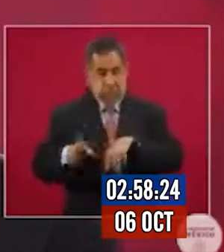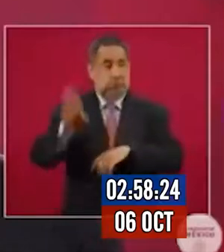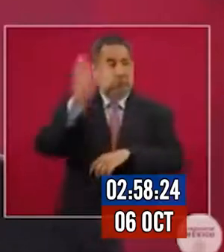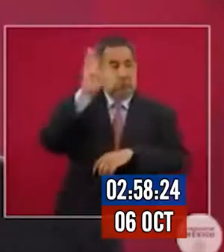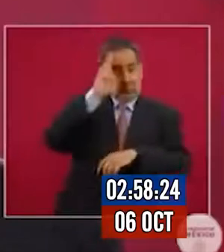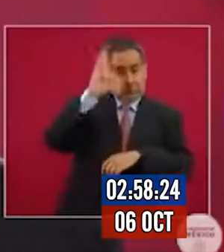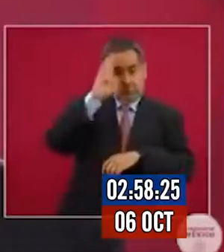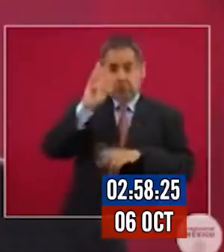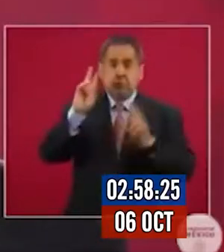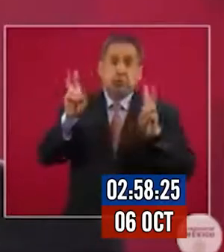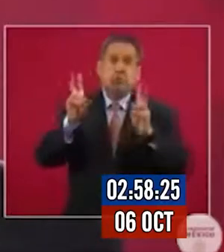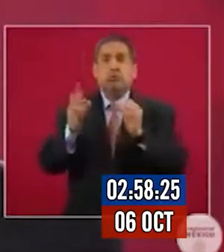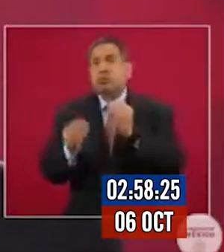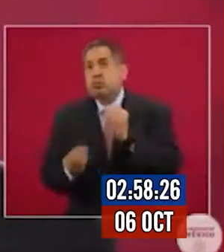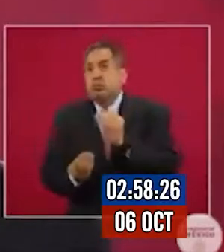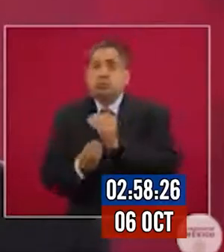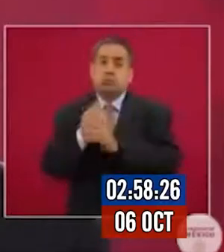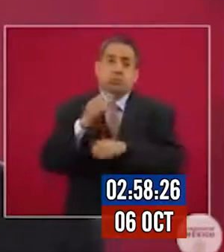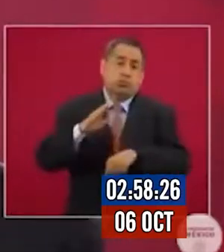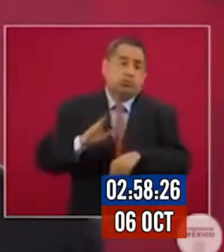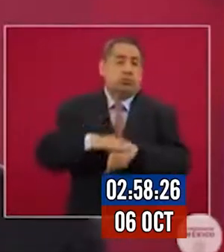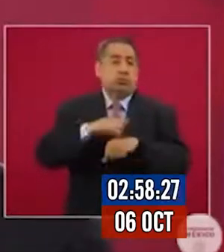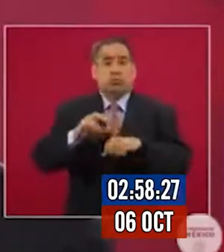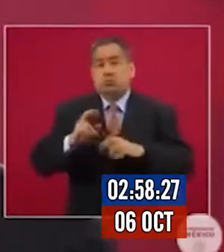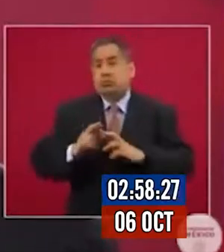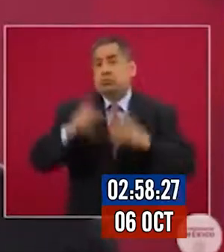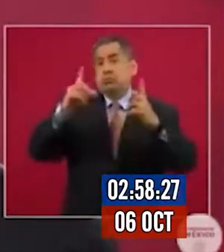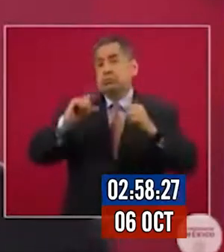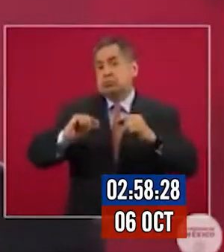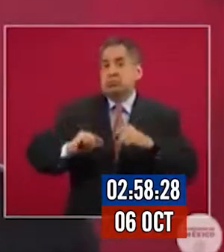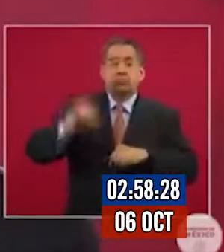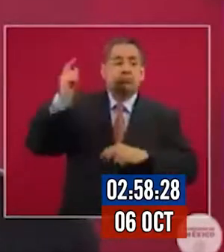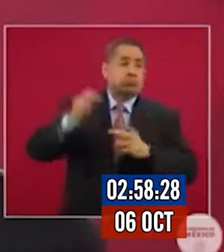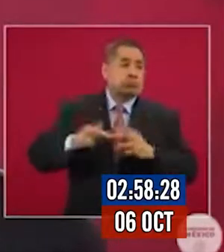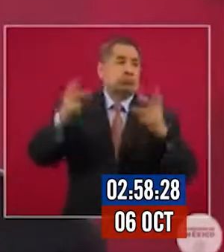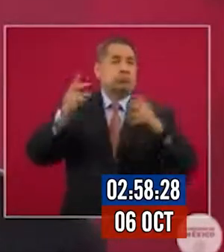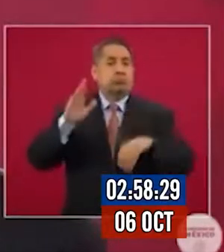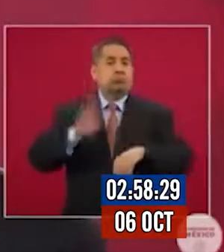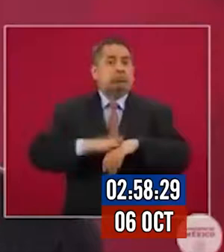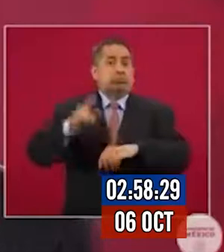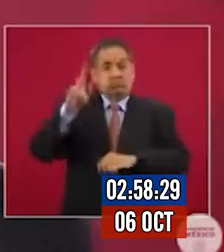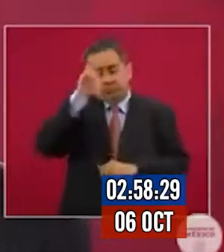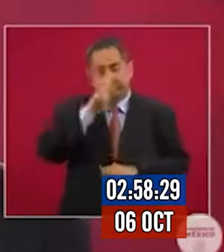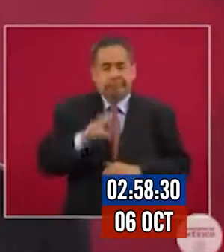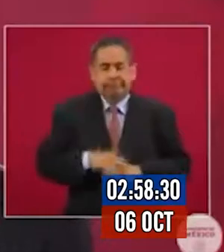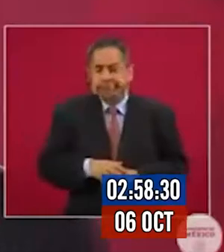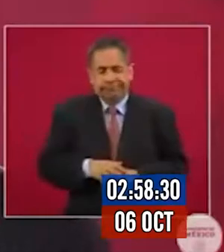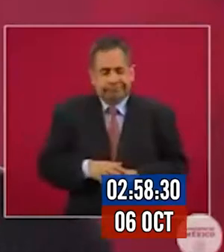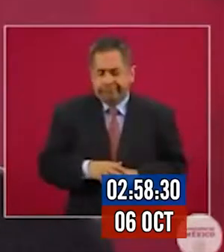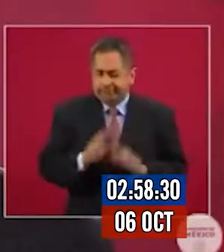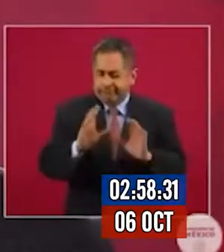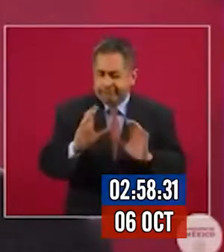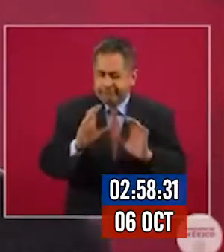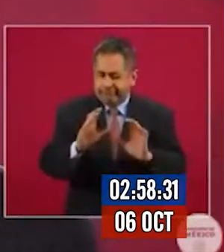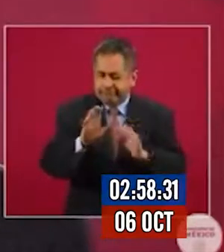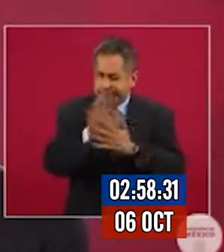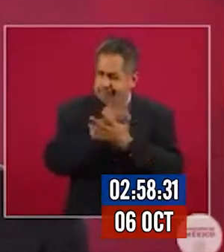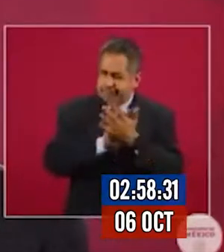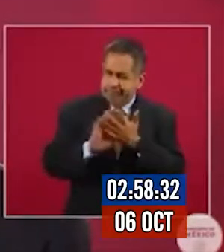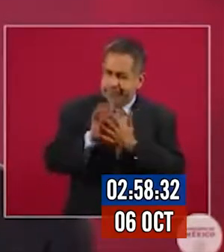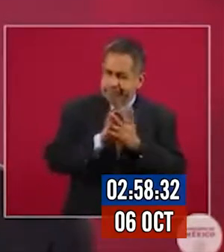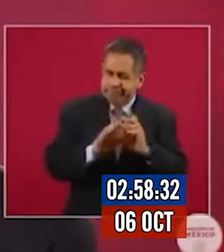un nuevo cifra récord de casos o de defunciones, tenga claro que es una interpretación